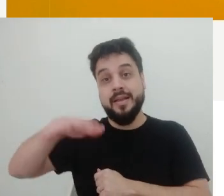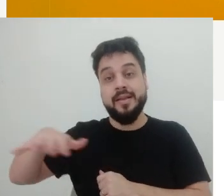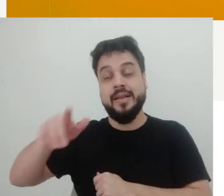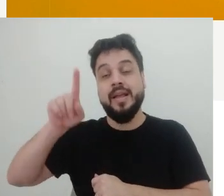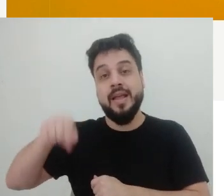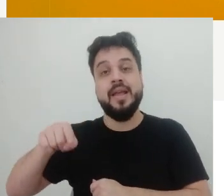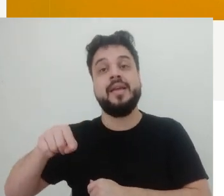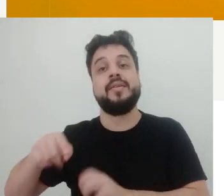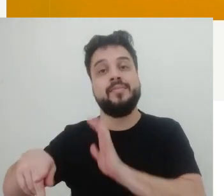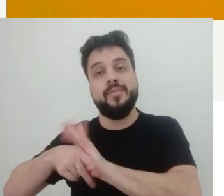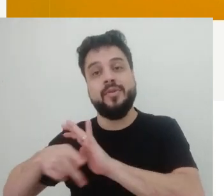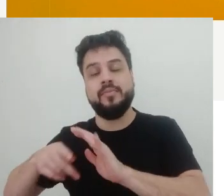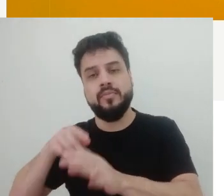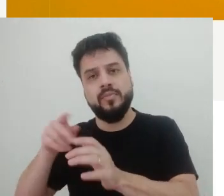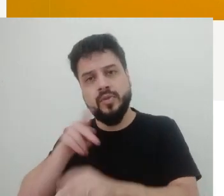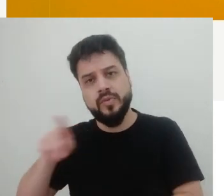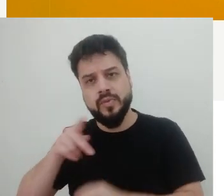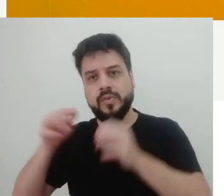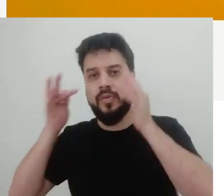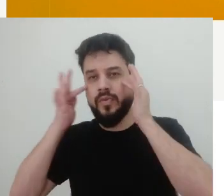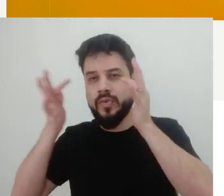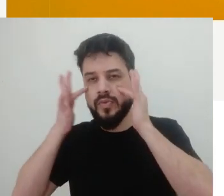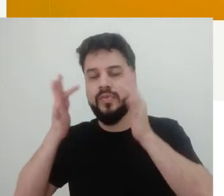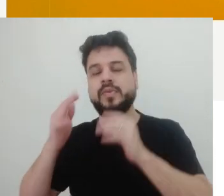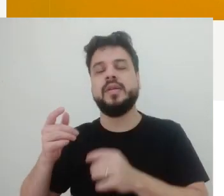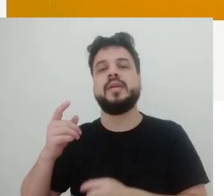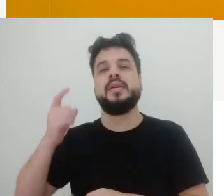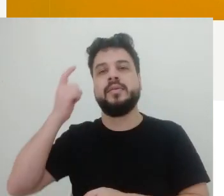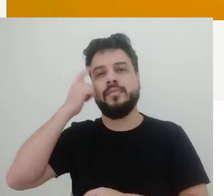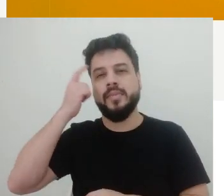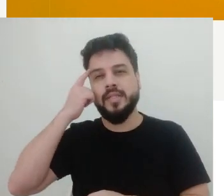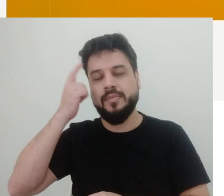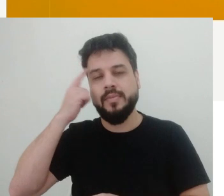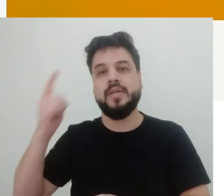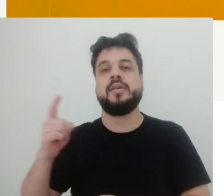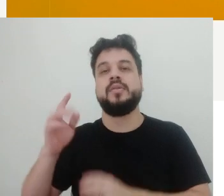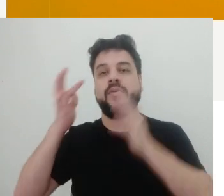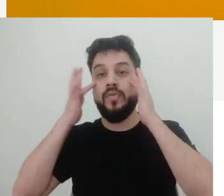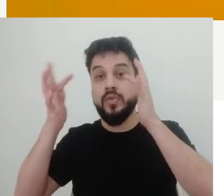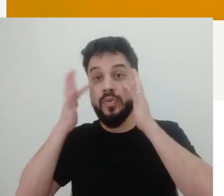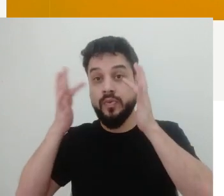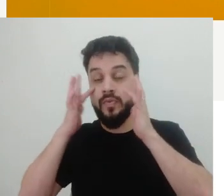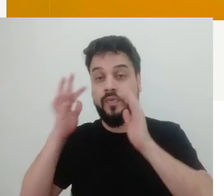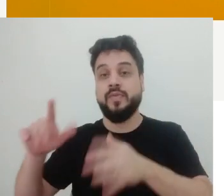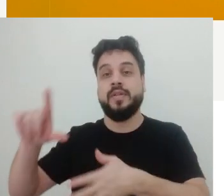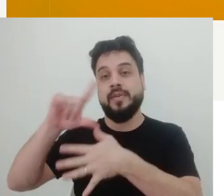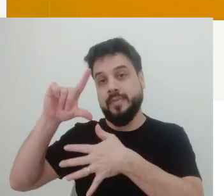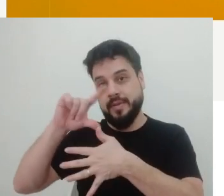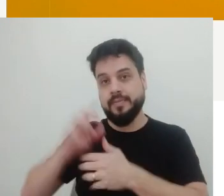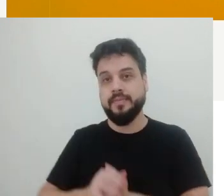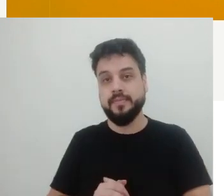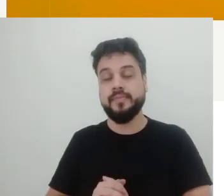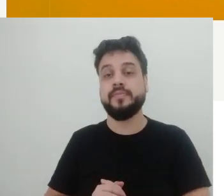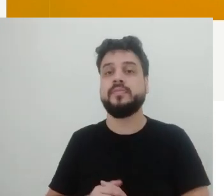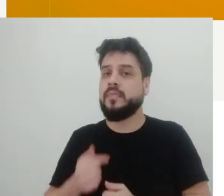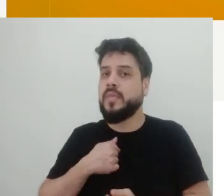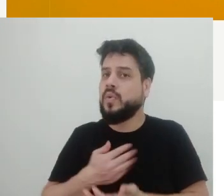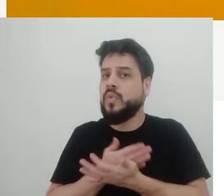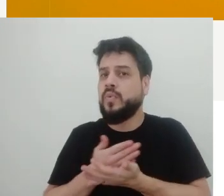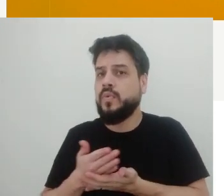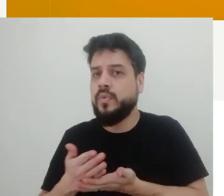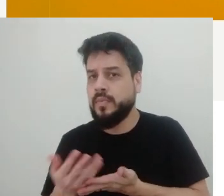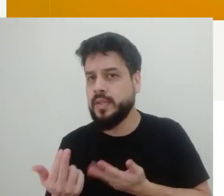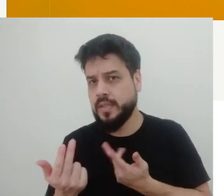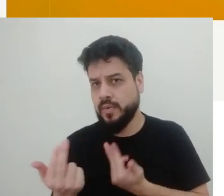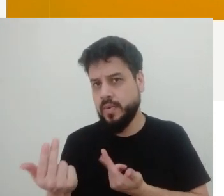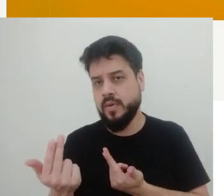sin conocerlos a ellos, su discípulo intelectual. Sin embargo, a poco correr del tiempo, me di cuenta